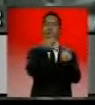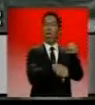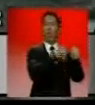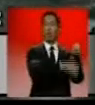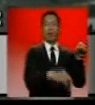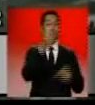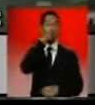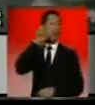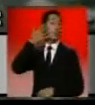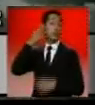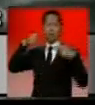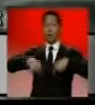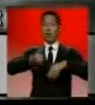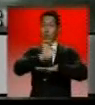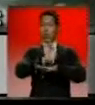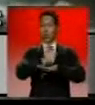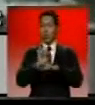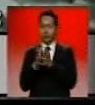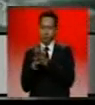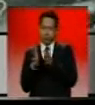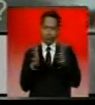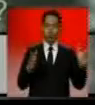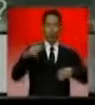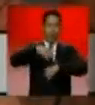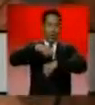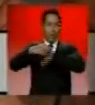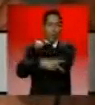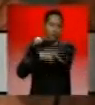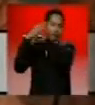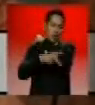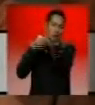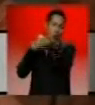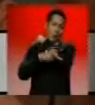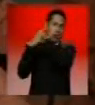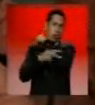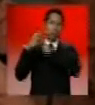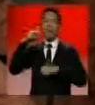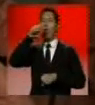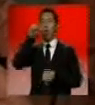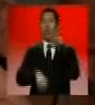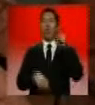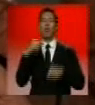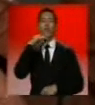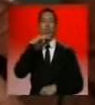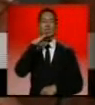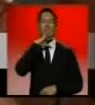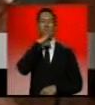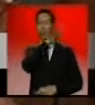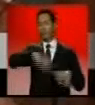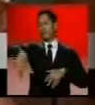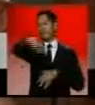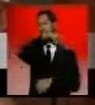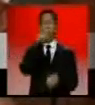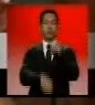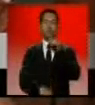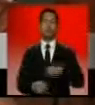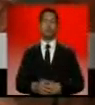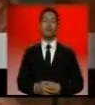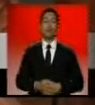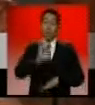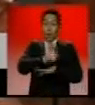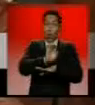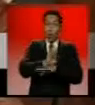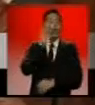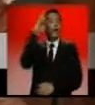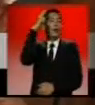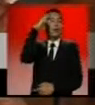la Amazonía ecuatoriana durante el tiempo de explotación. La sustentación de los argumentos del Ecuador frente